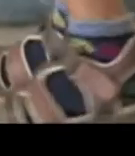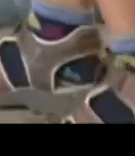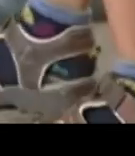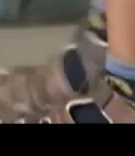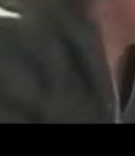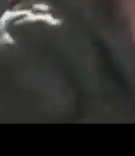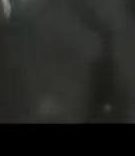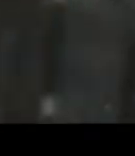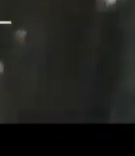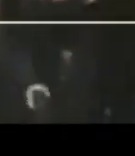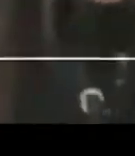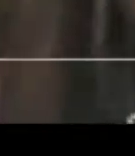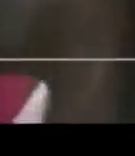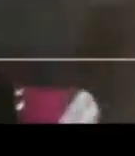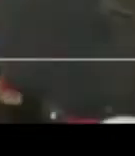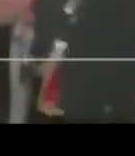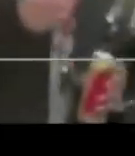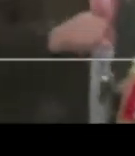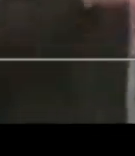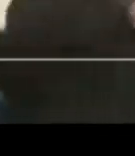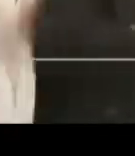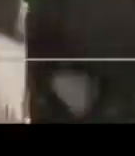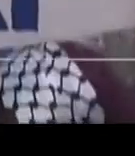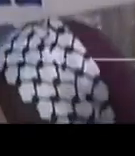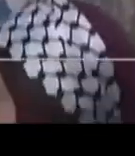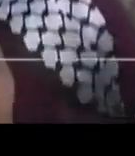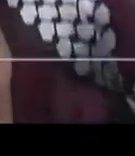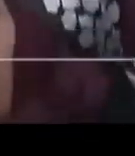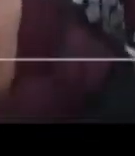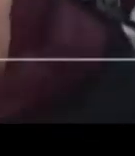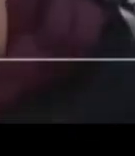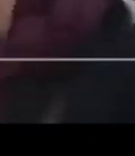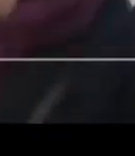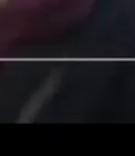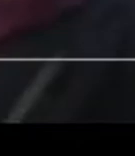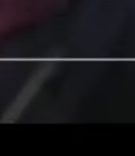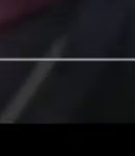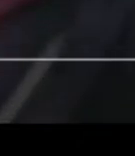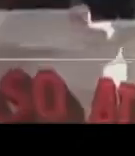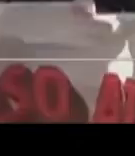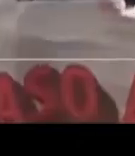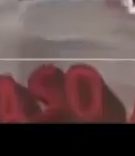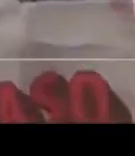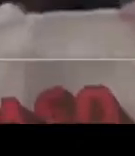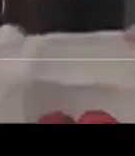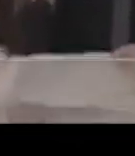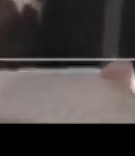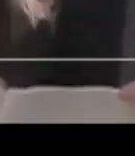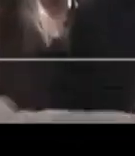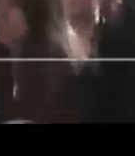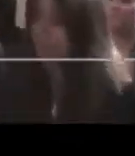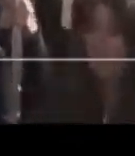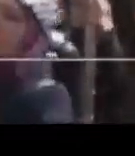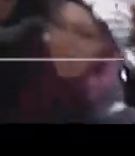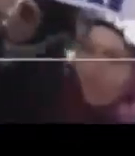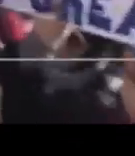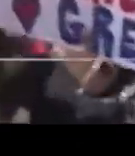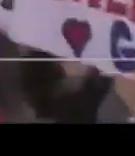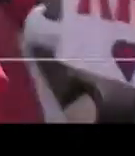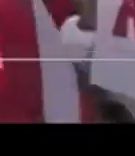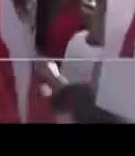Servicios Sociales. Pero esto se venía haciendo desde la administración anterior, el presidente Obama,